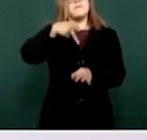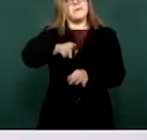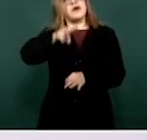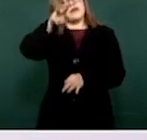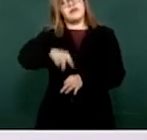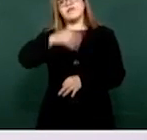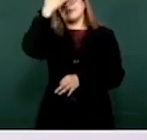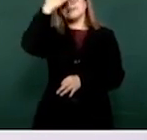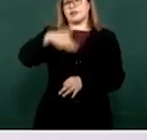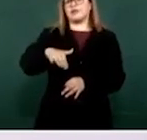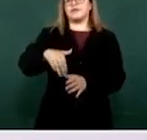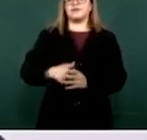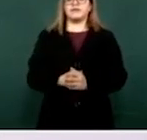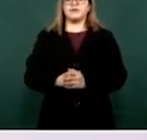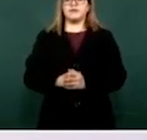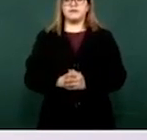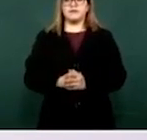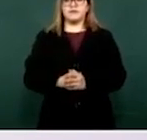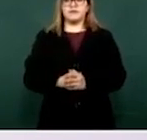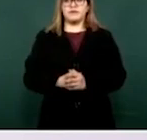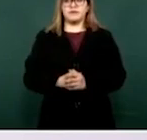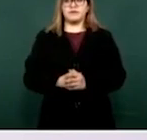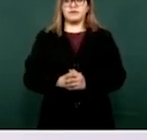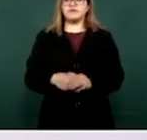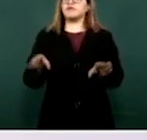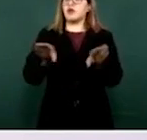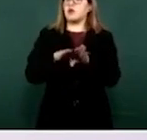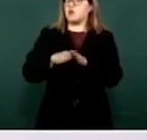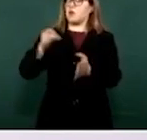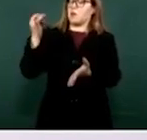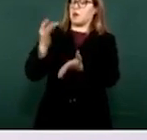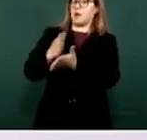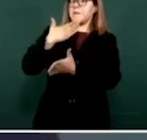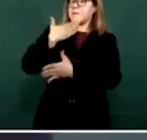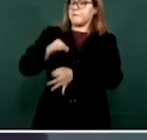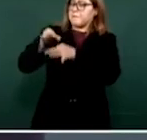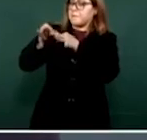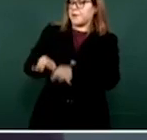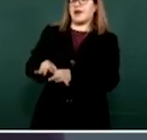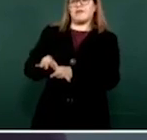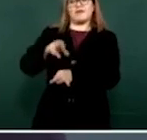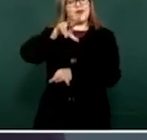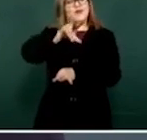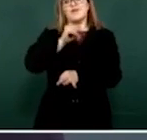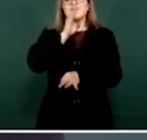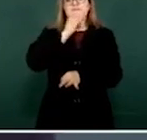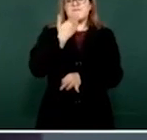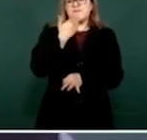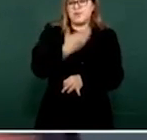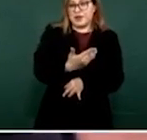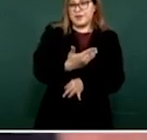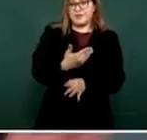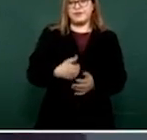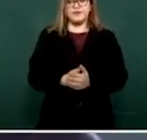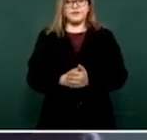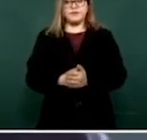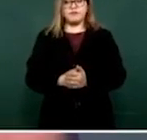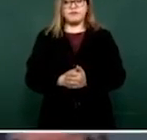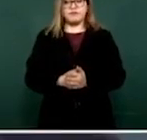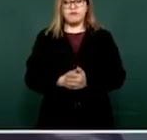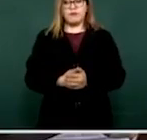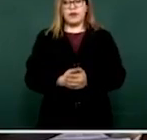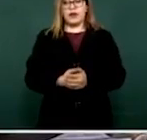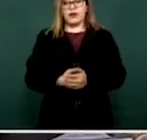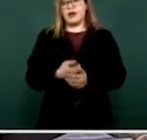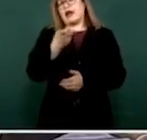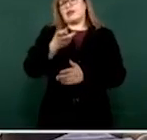sabe con exactitud lo que no conviene. Entonces, vamos a